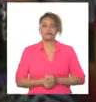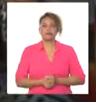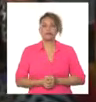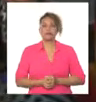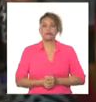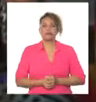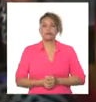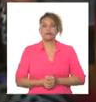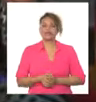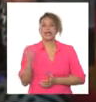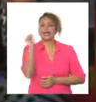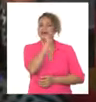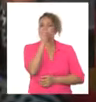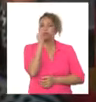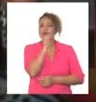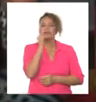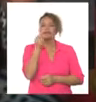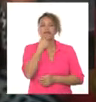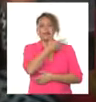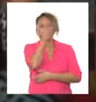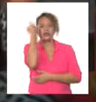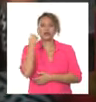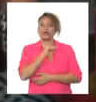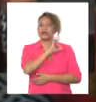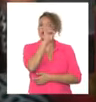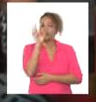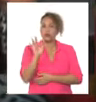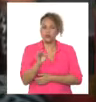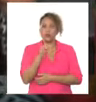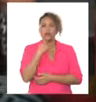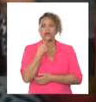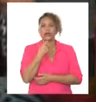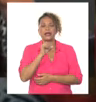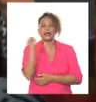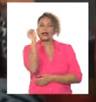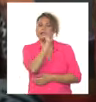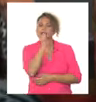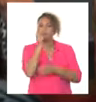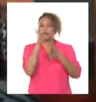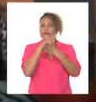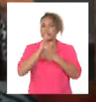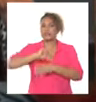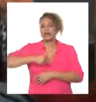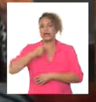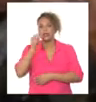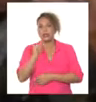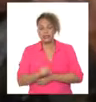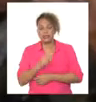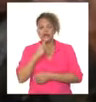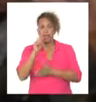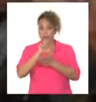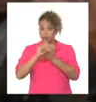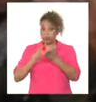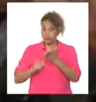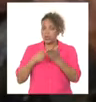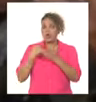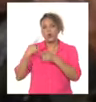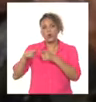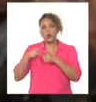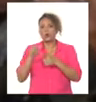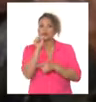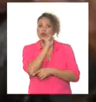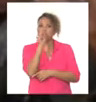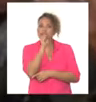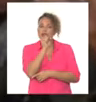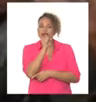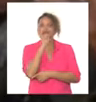Inolvidables canciones de su autoría fueron popularizadas por artistas de primera línea como Vicentico Valdés, Elena Burke, Bola de Nieve,